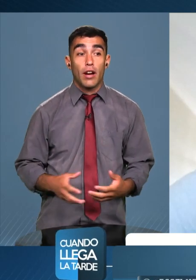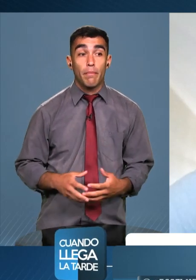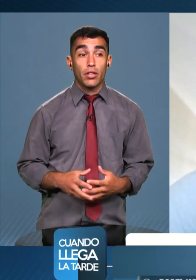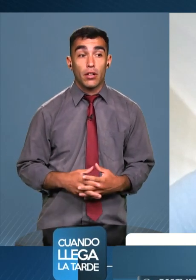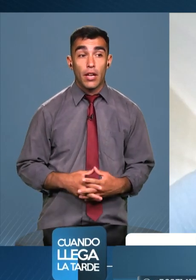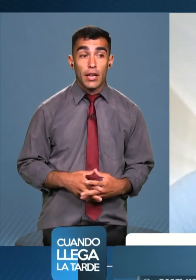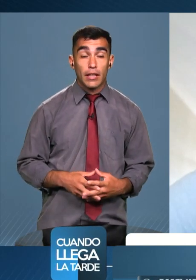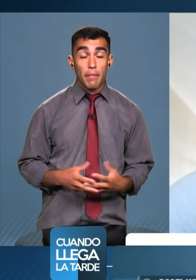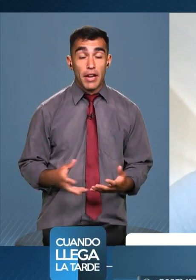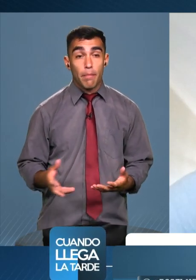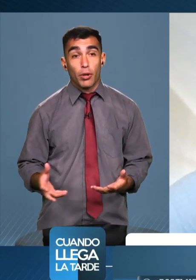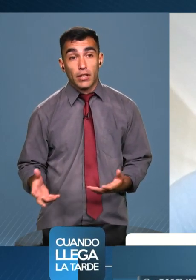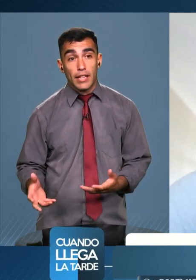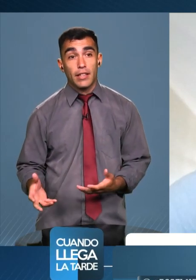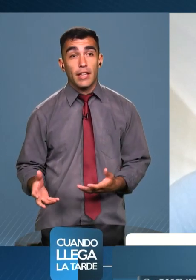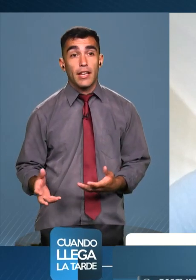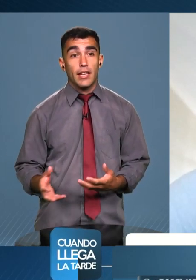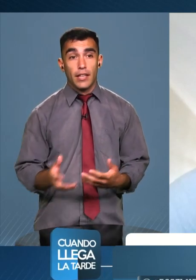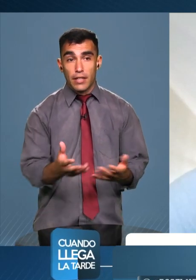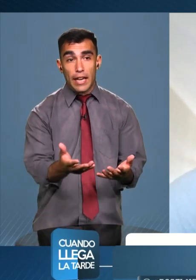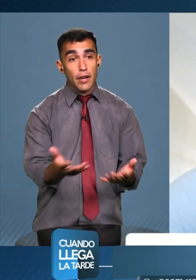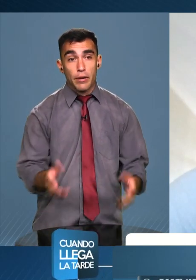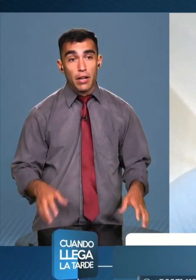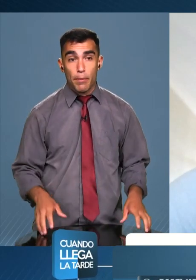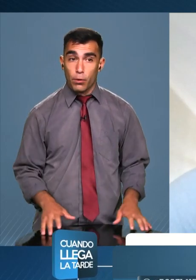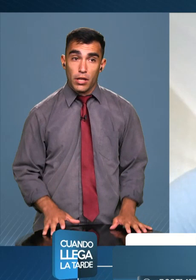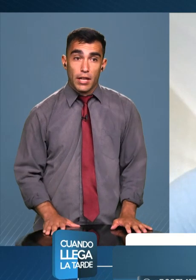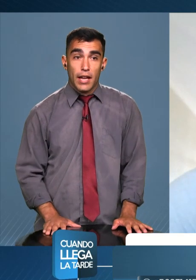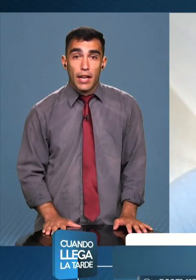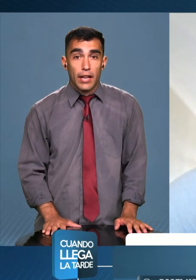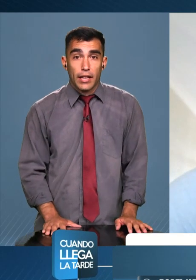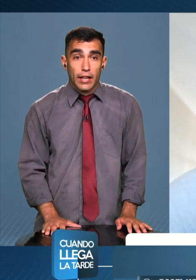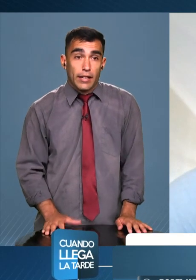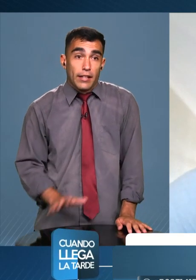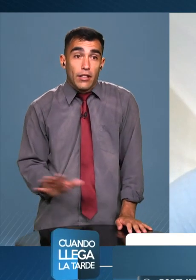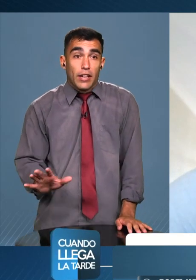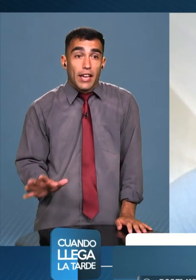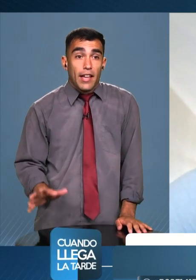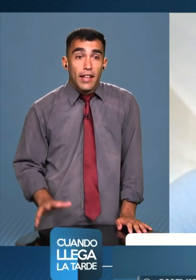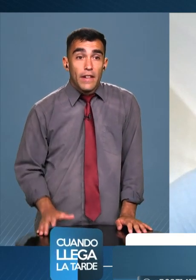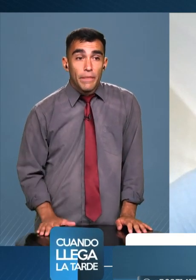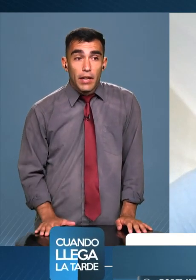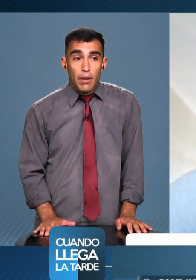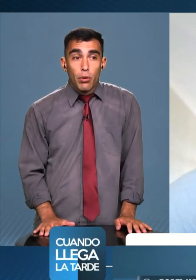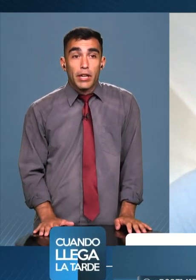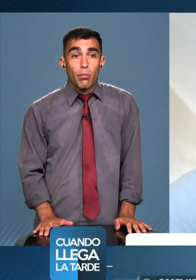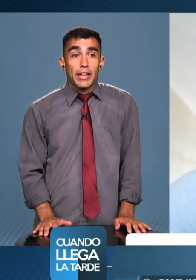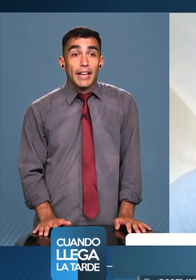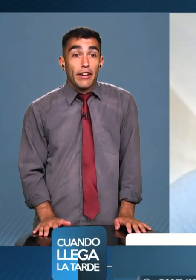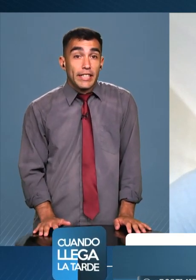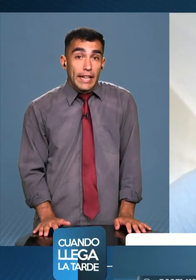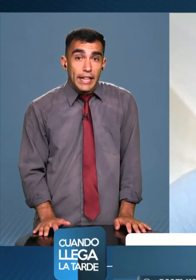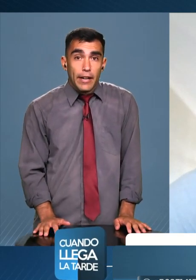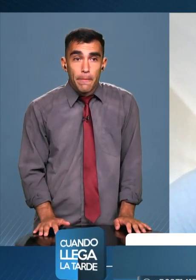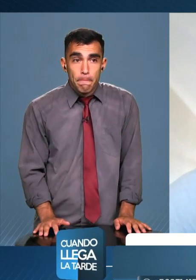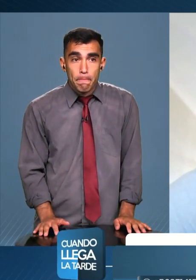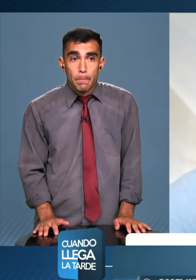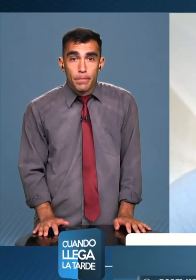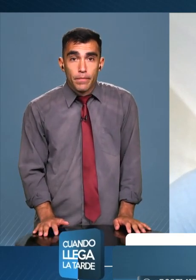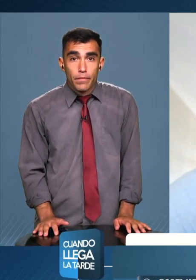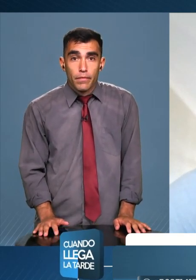aportando en otros ámbitos, también es importante y ahí hay un ejemplo que usted está retratando y que queda muy, muy claro en esa